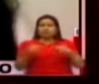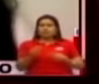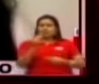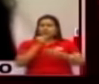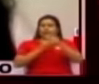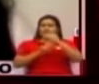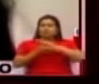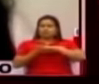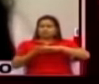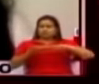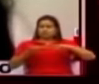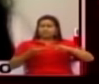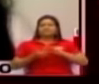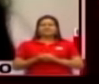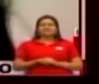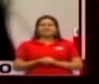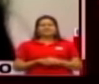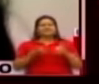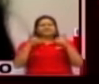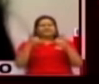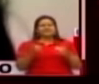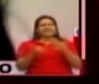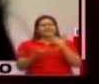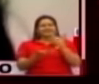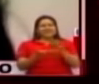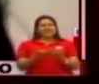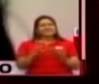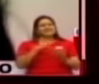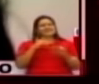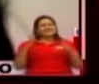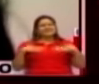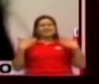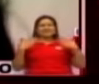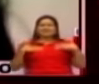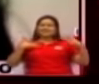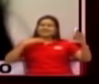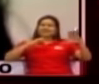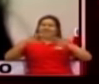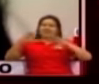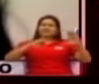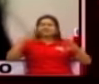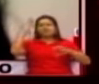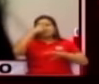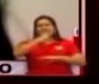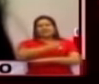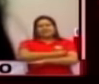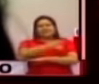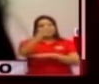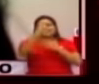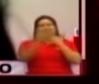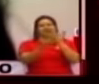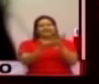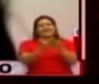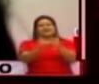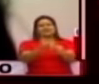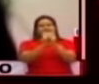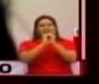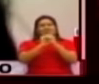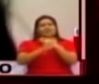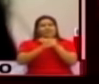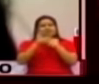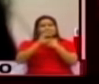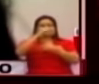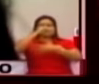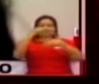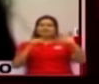hábitos alimenticios. Muy bien, Ana, ha sido un gusto conversar contigo y desearte un lindo día y agradecerte por estas lindas recomendaciones también para